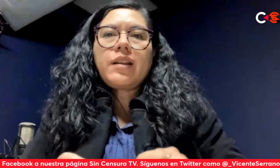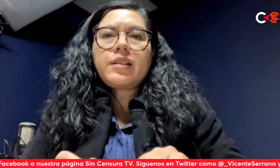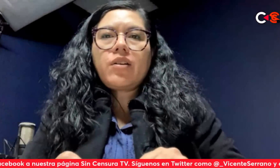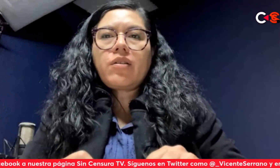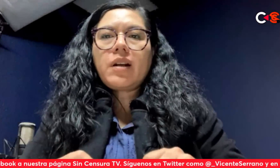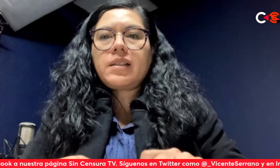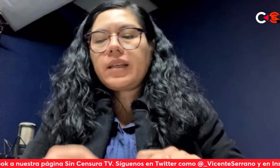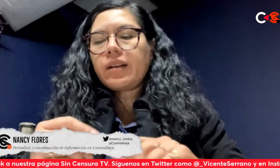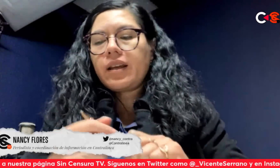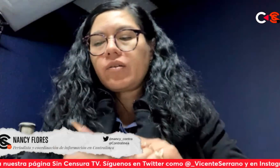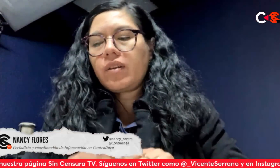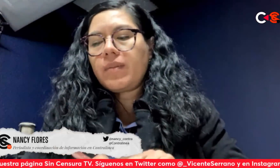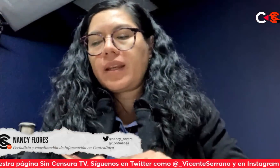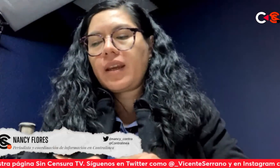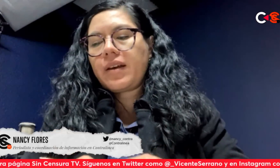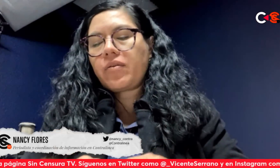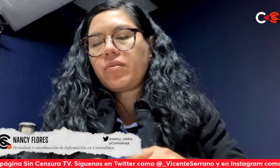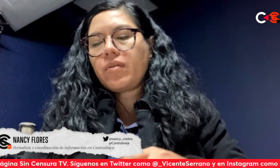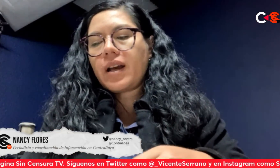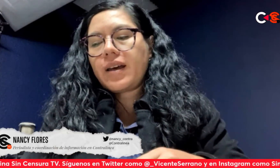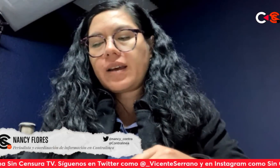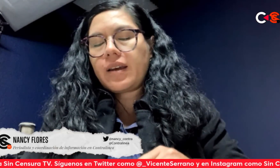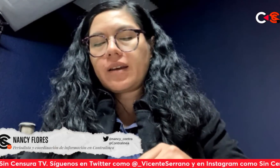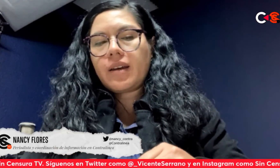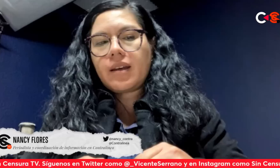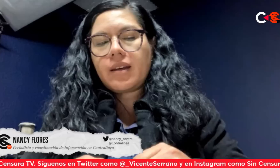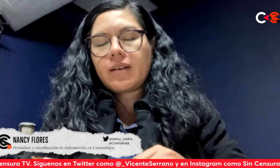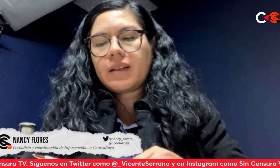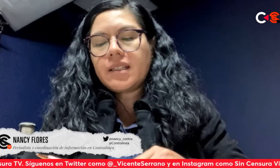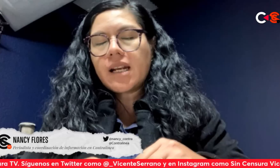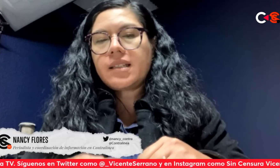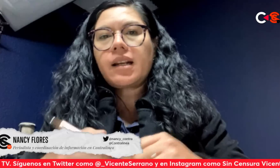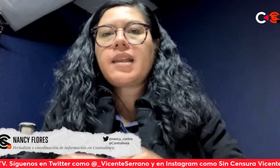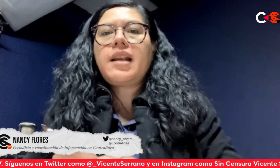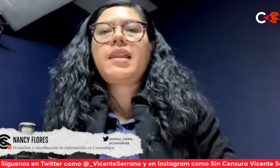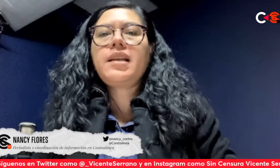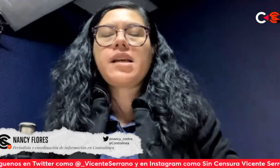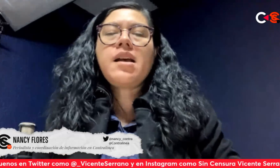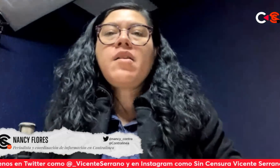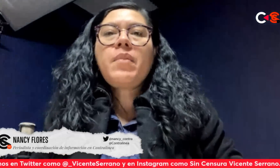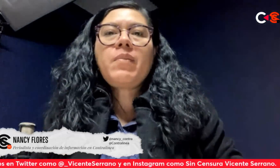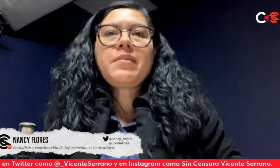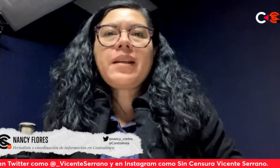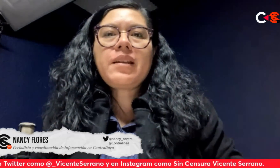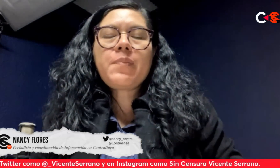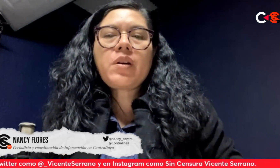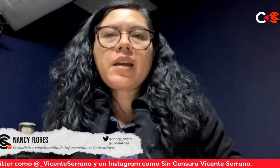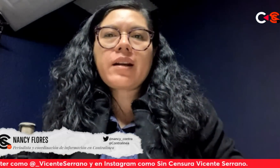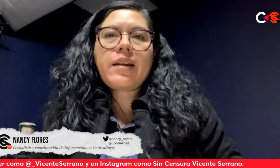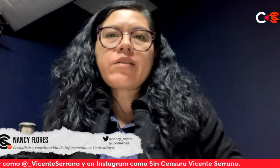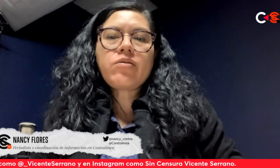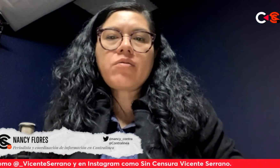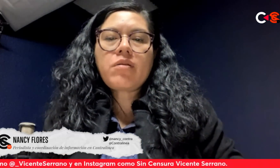total contradicción. La izquierda no debería o nunca estar cerca de la derecha, pero más bien es